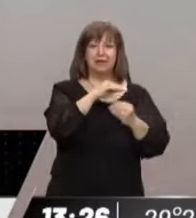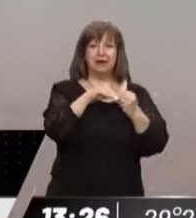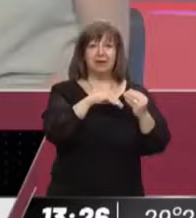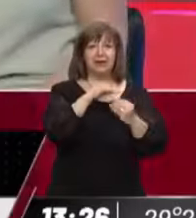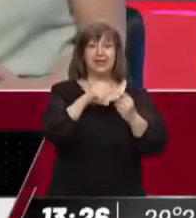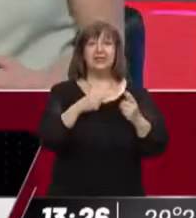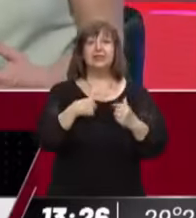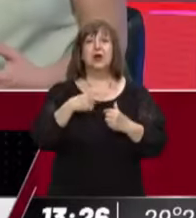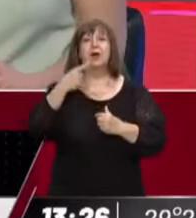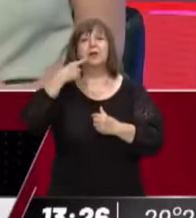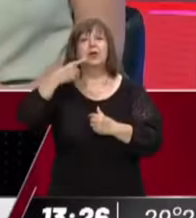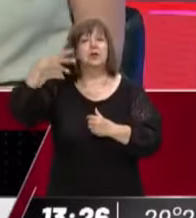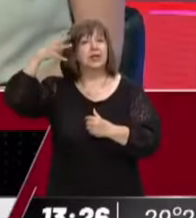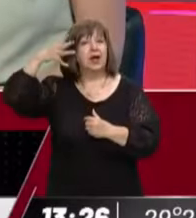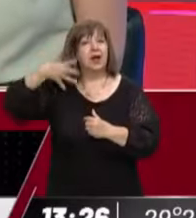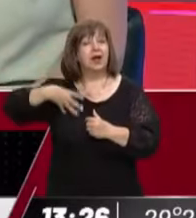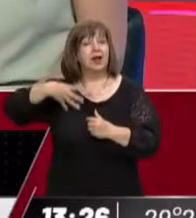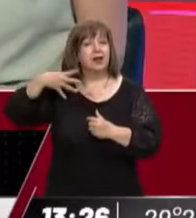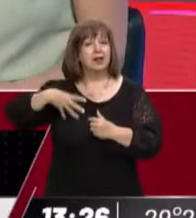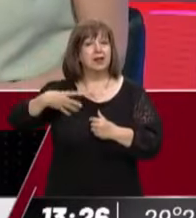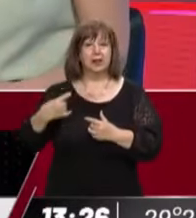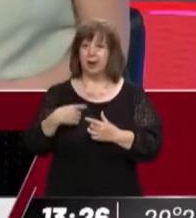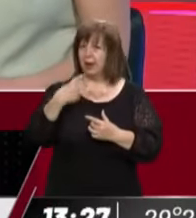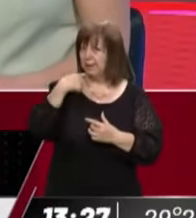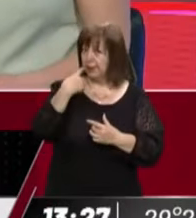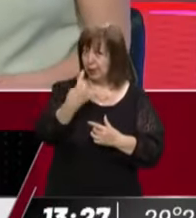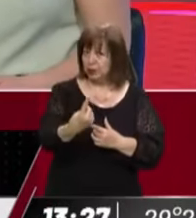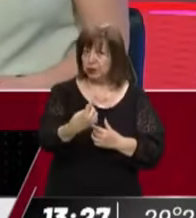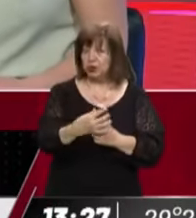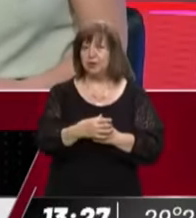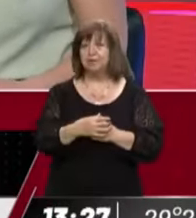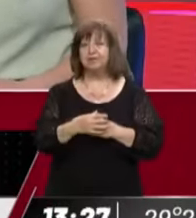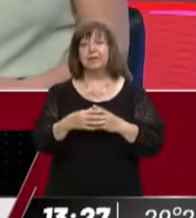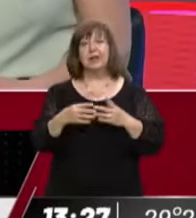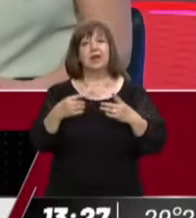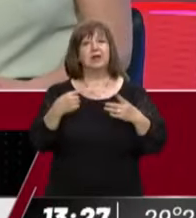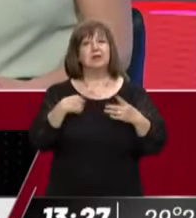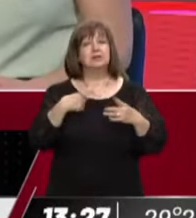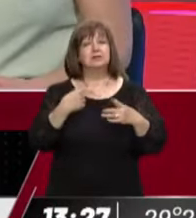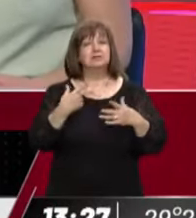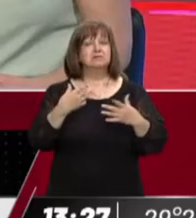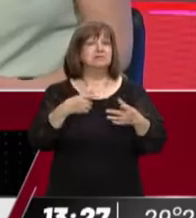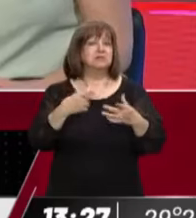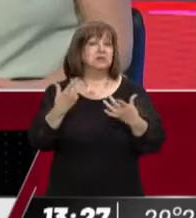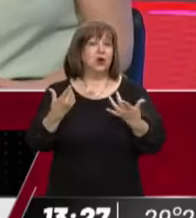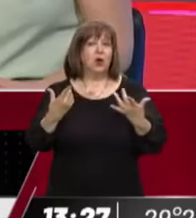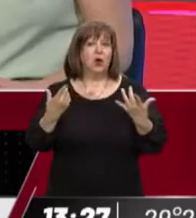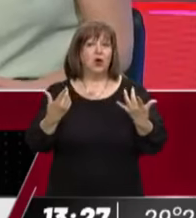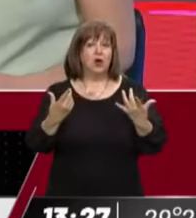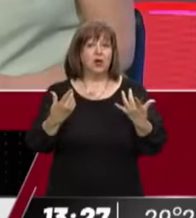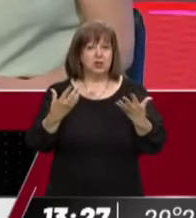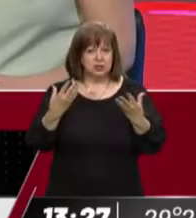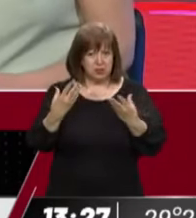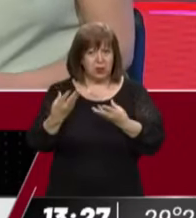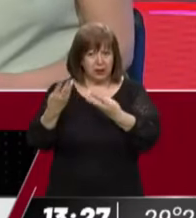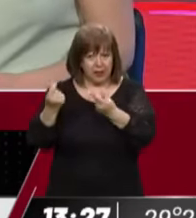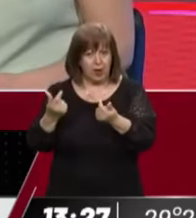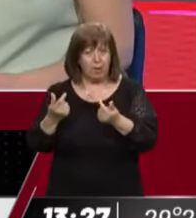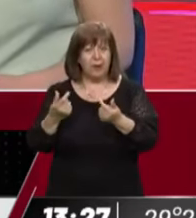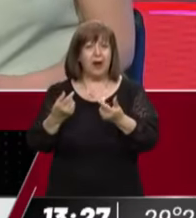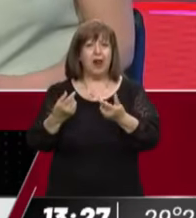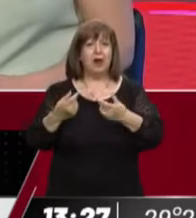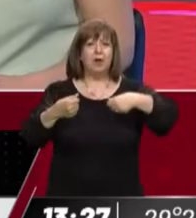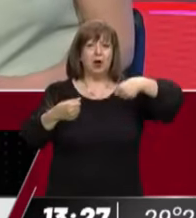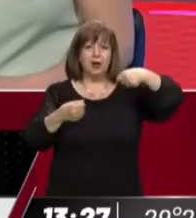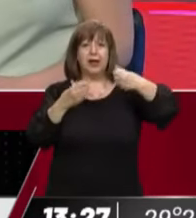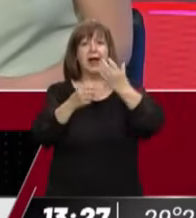escucho No solo consultarte viste que por ahí uno no tiene tiempo sale de imprevisto y se va sin nada ahí se puede comprar